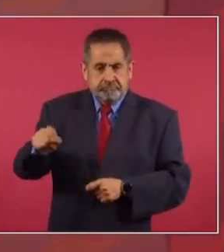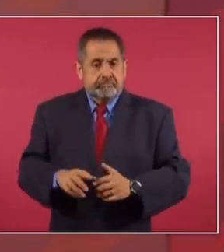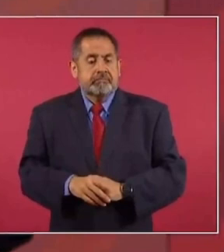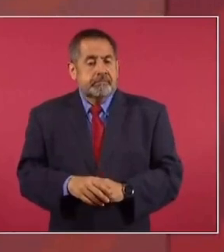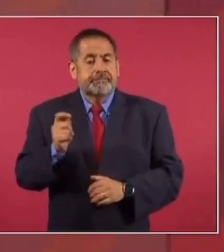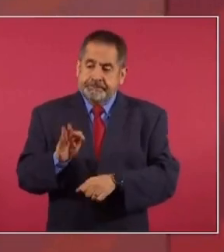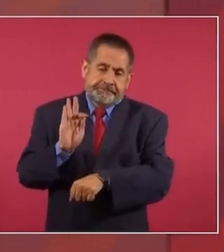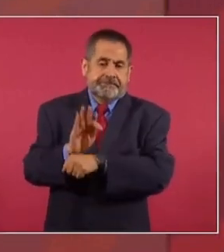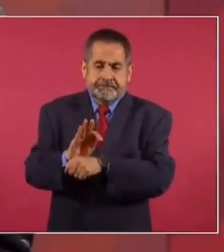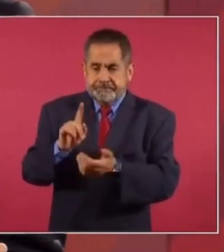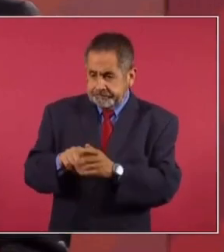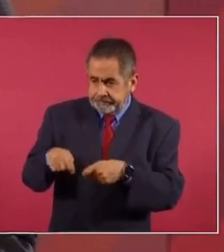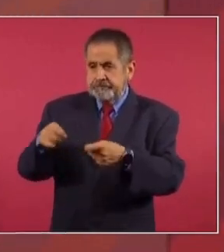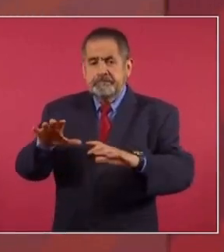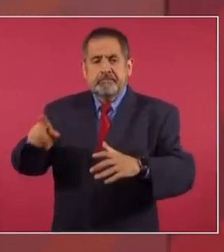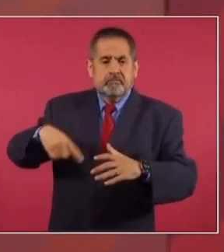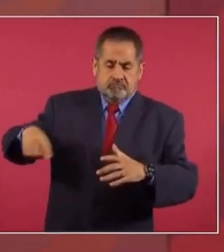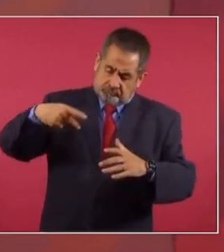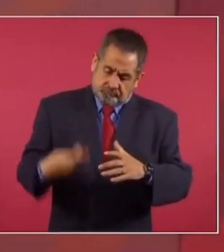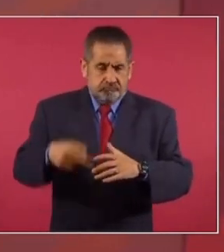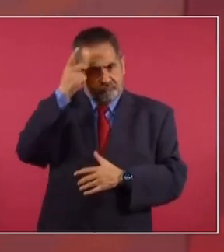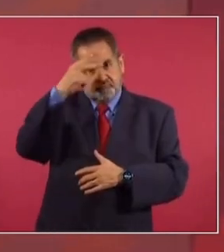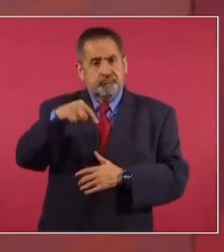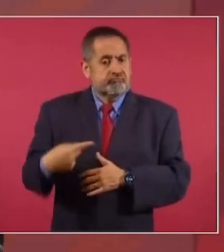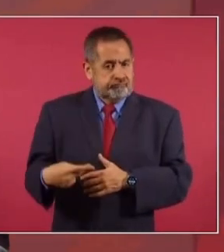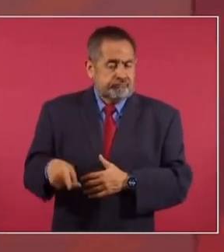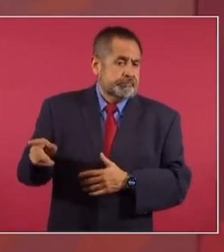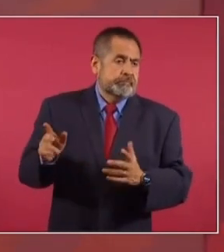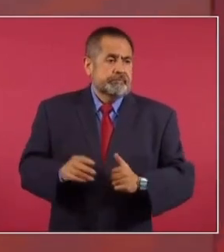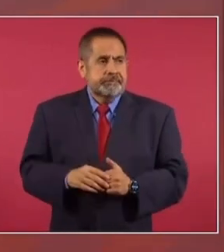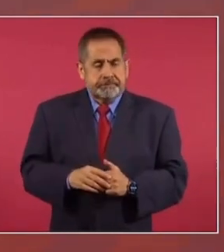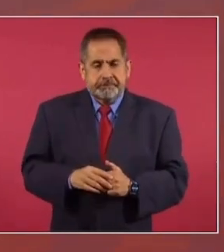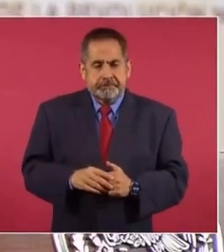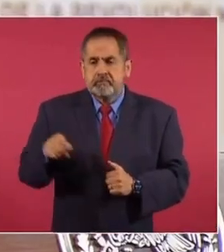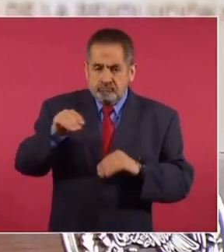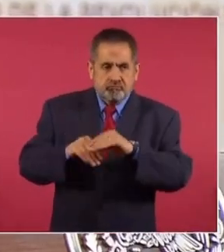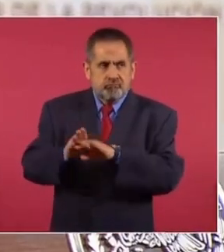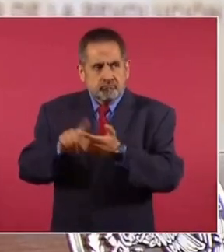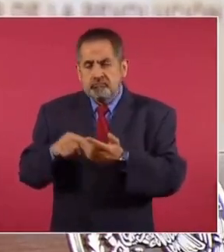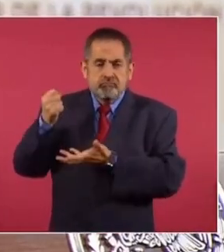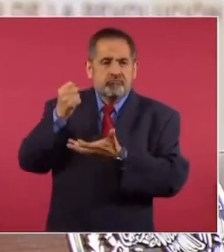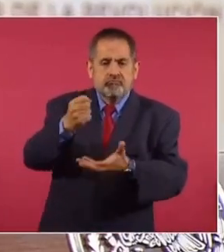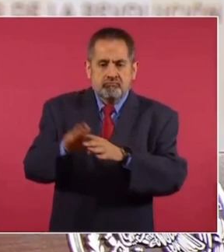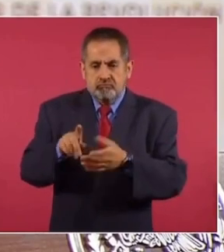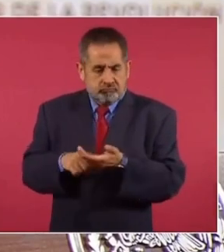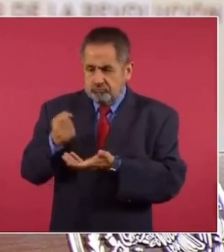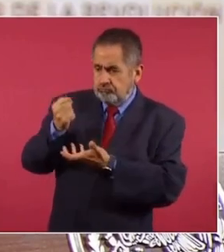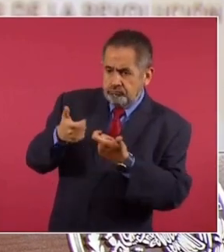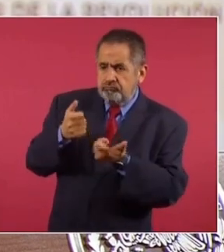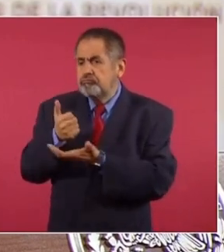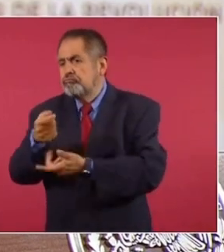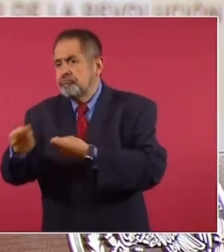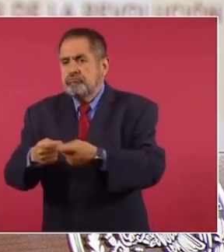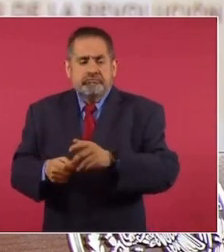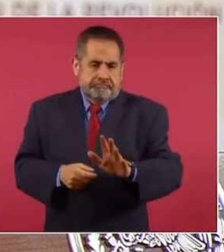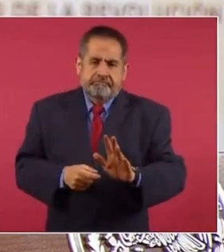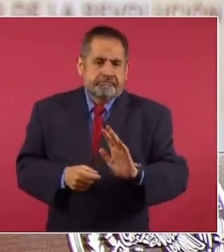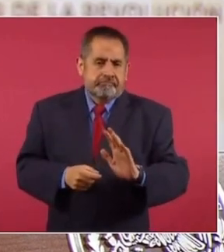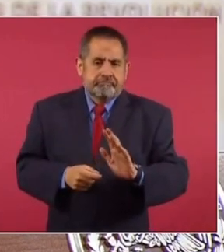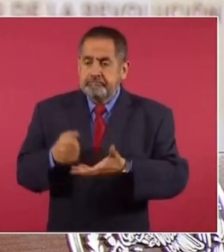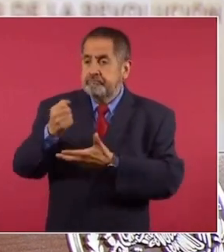Es proteger bienes de la nación, porque estamos haciendo obras con presupuesto público que no